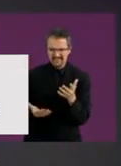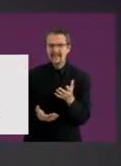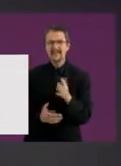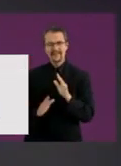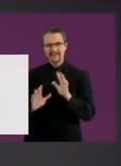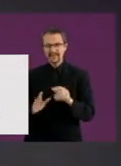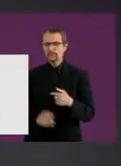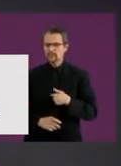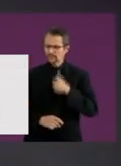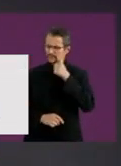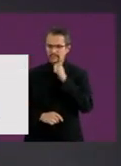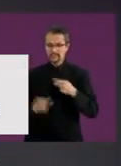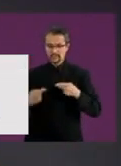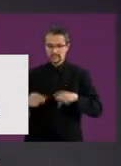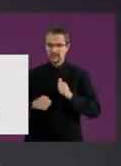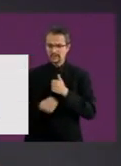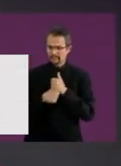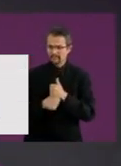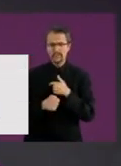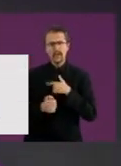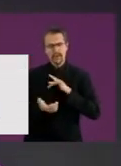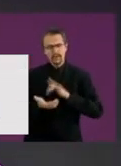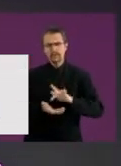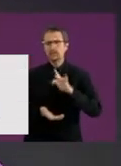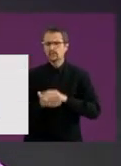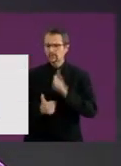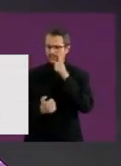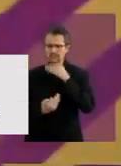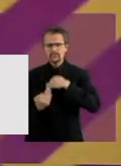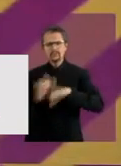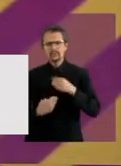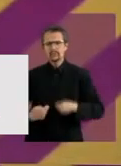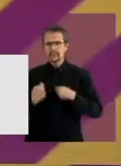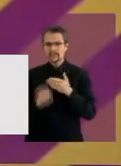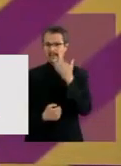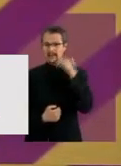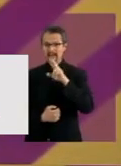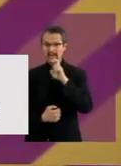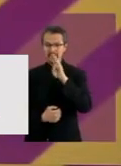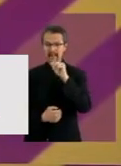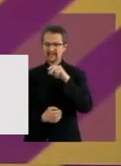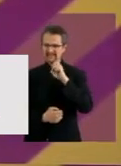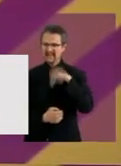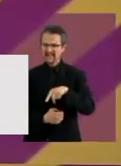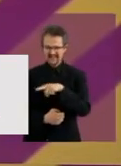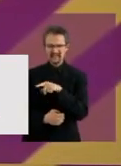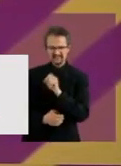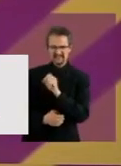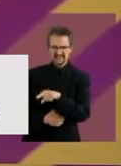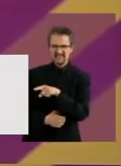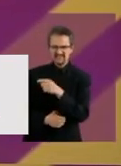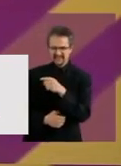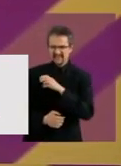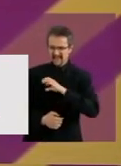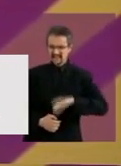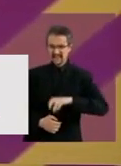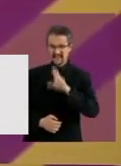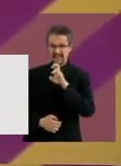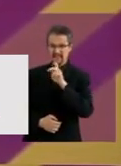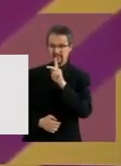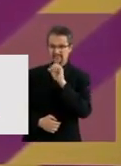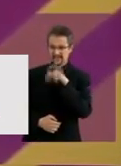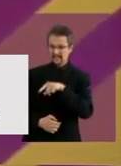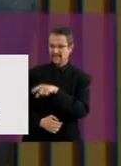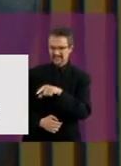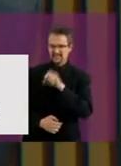la justicia durante toda mi vida el caso repsamen como seguramente otros que va a plantear la candidata del prian los he aclarado inclusive